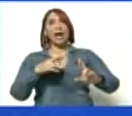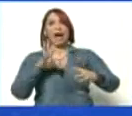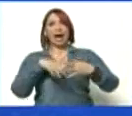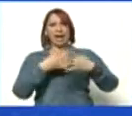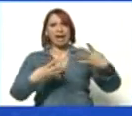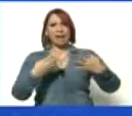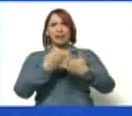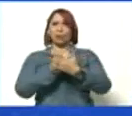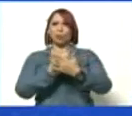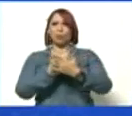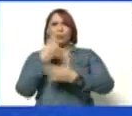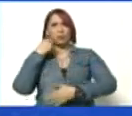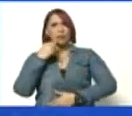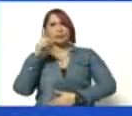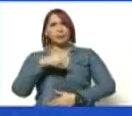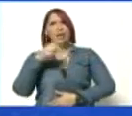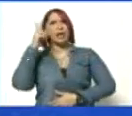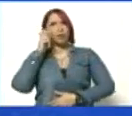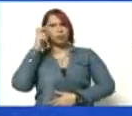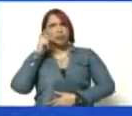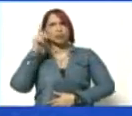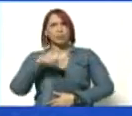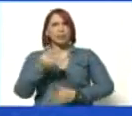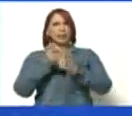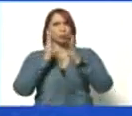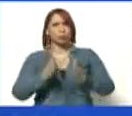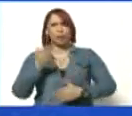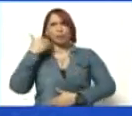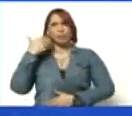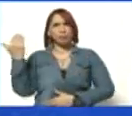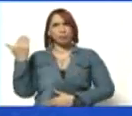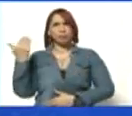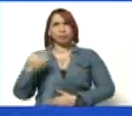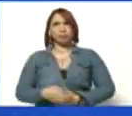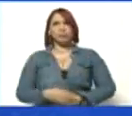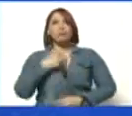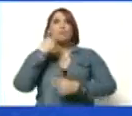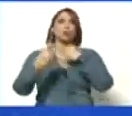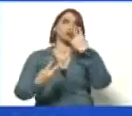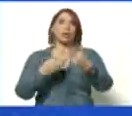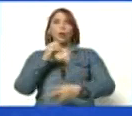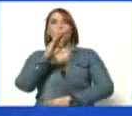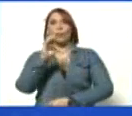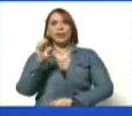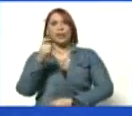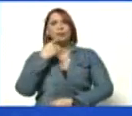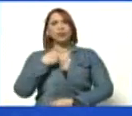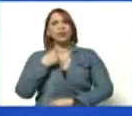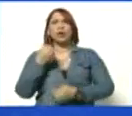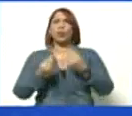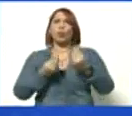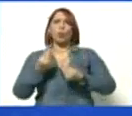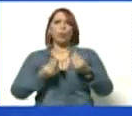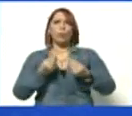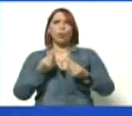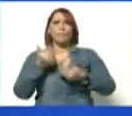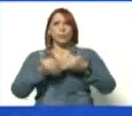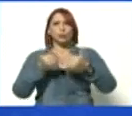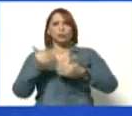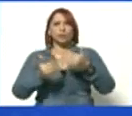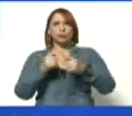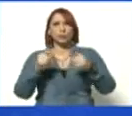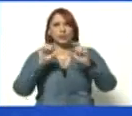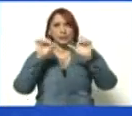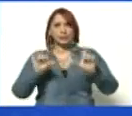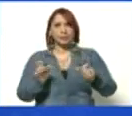Pero yo quería escuchar también a Juliet León, estudiante, vocera de la OVE, para que nos diga cómo ha sido este proceso para el